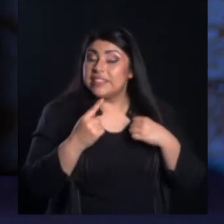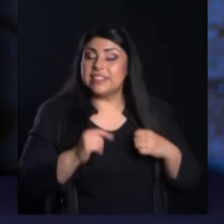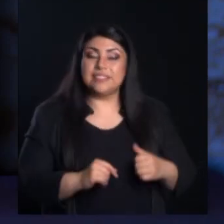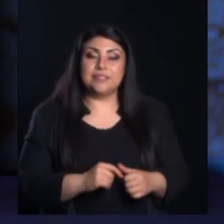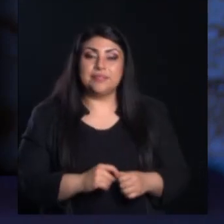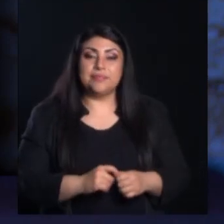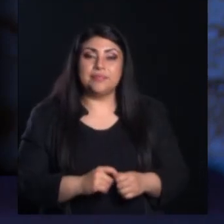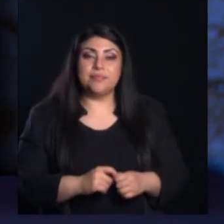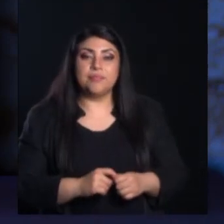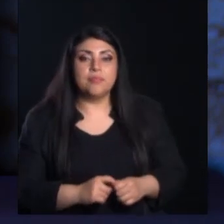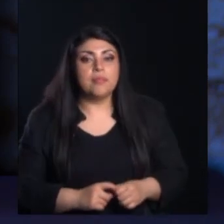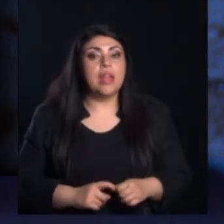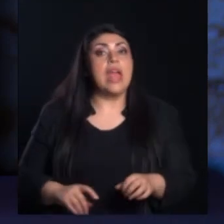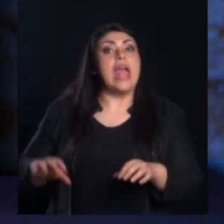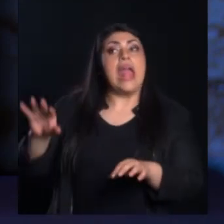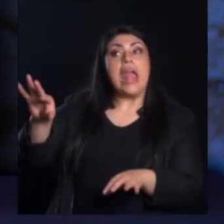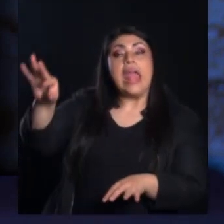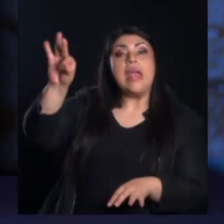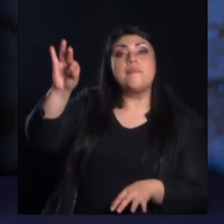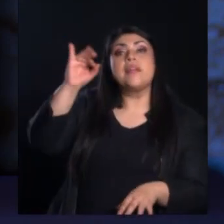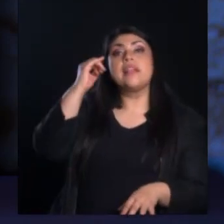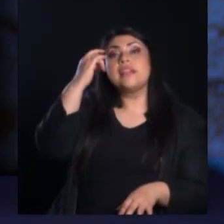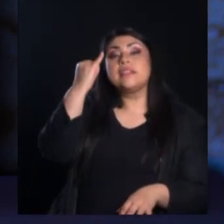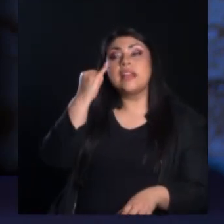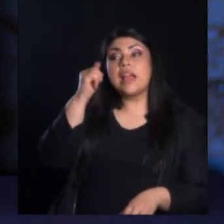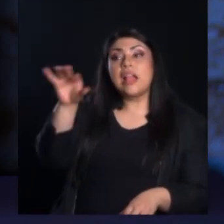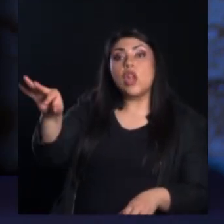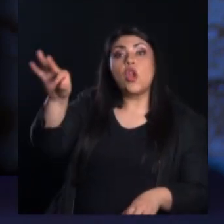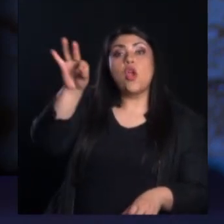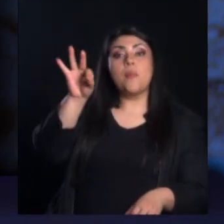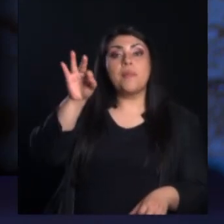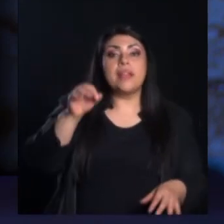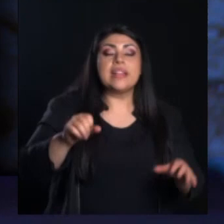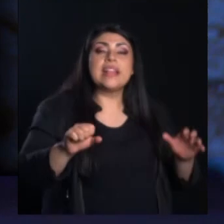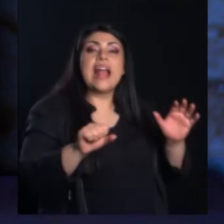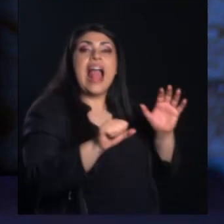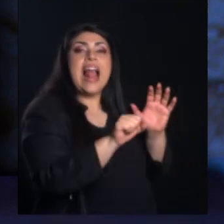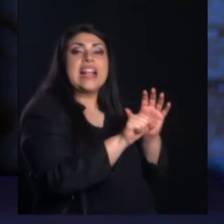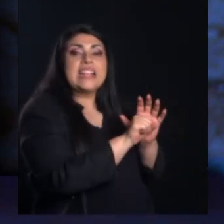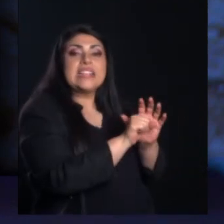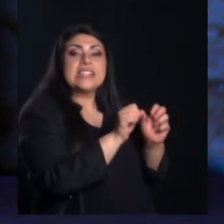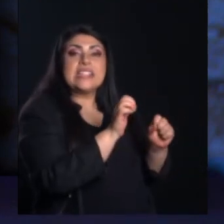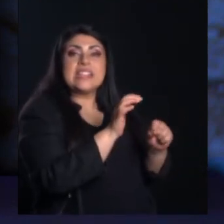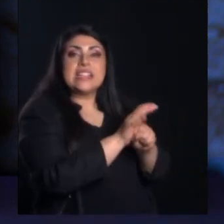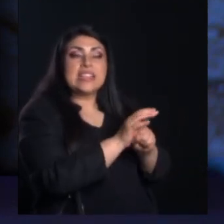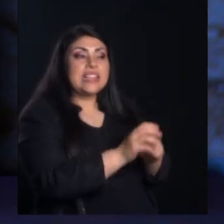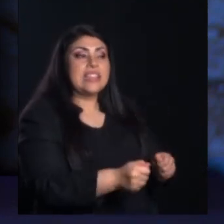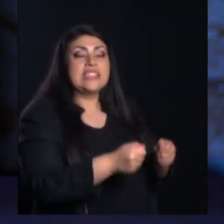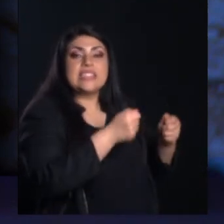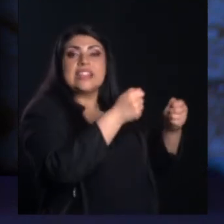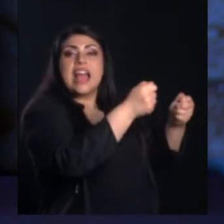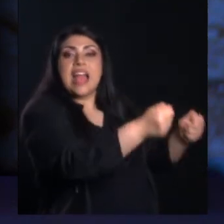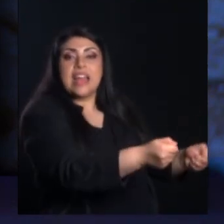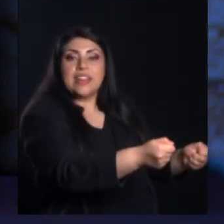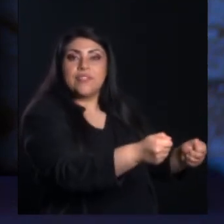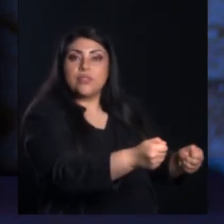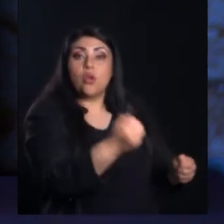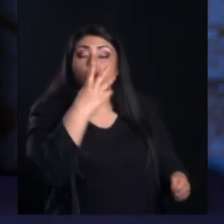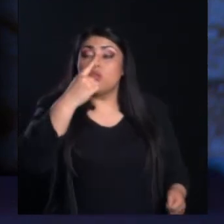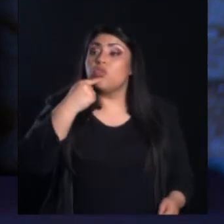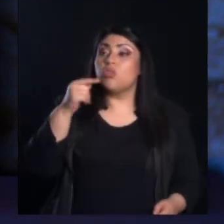invita esa y al sacrificio y entonces le explicaré lo que le debes hacer ahí está diciendo dios a samuel